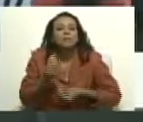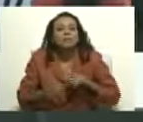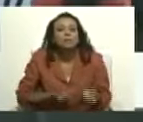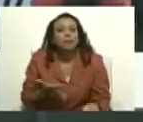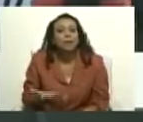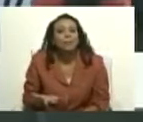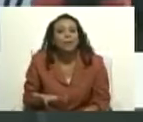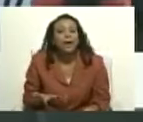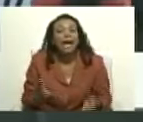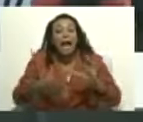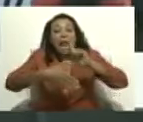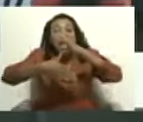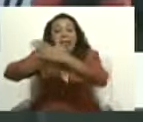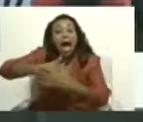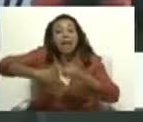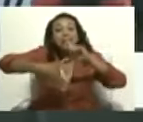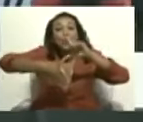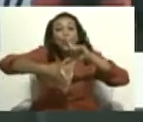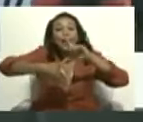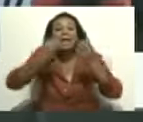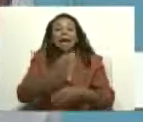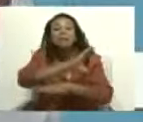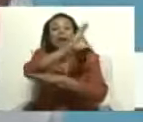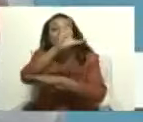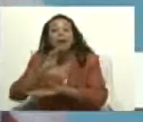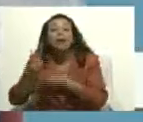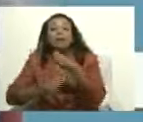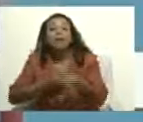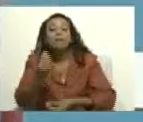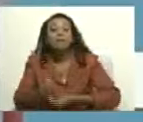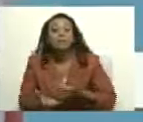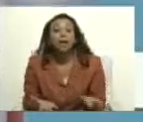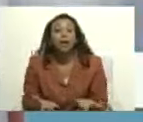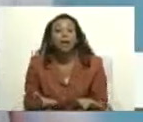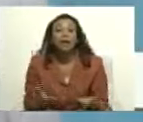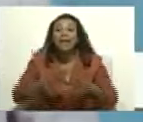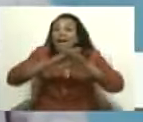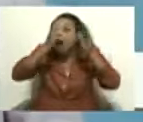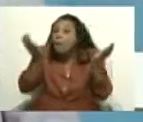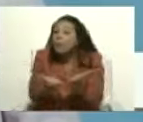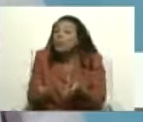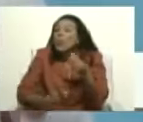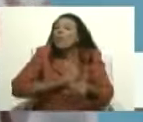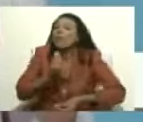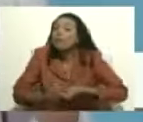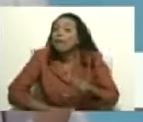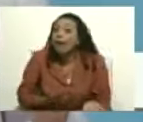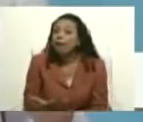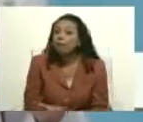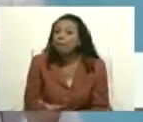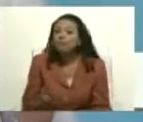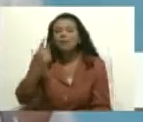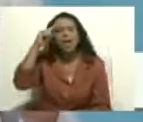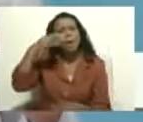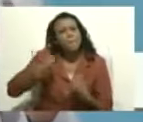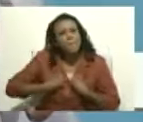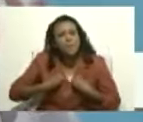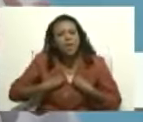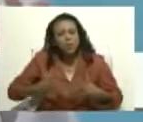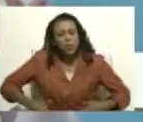¿Qué hace Latinoamérica? ¿Qué hace el Caribe? ¿Qué hace el mundo, obviamente? ¿Qué es lo que estamos